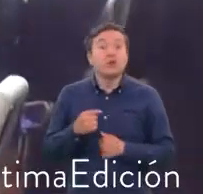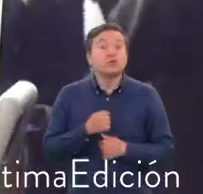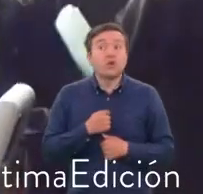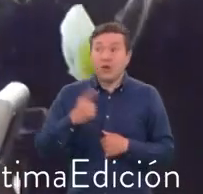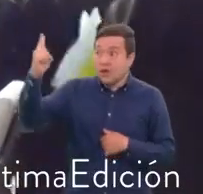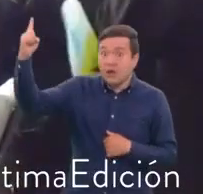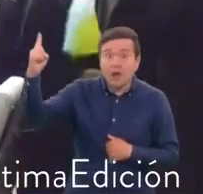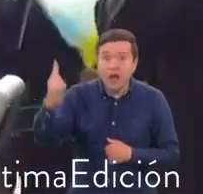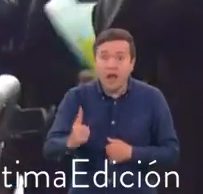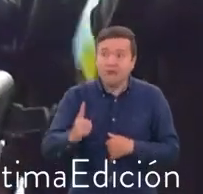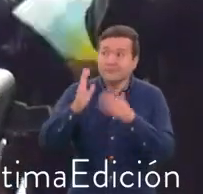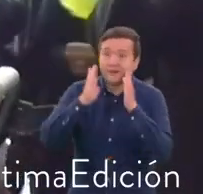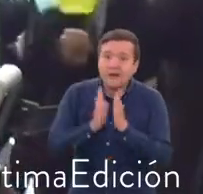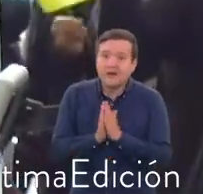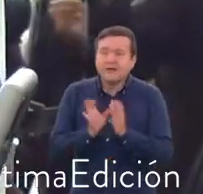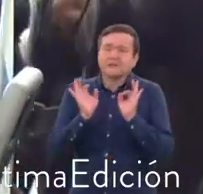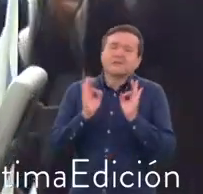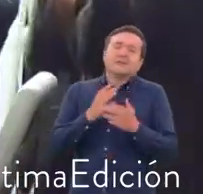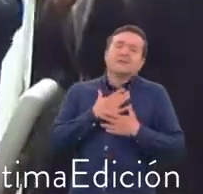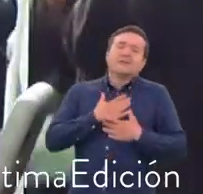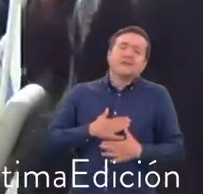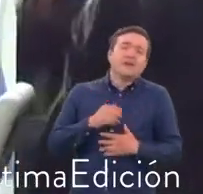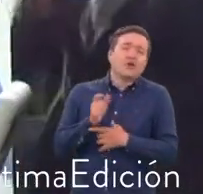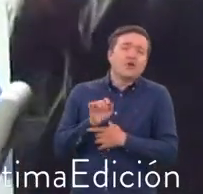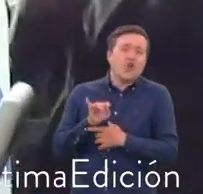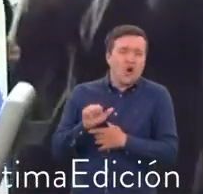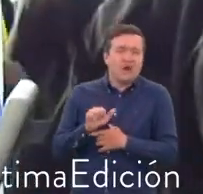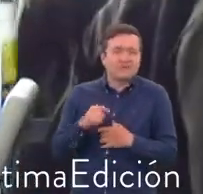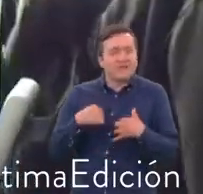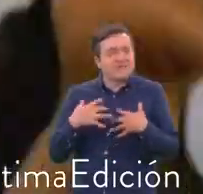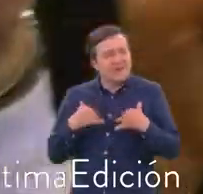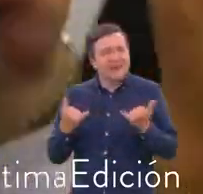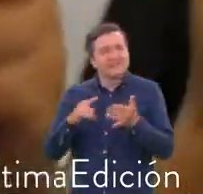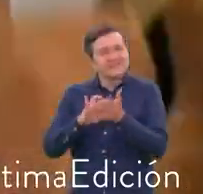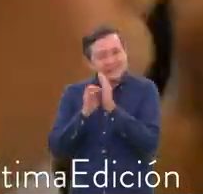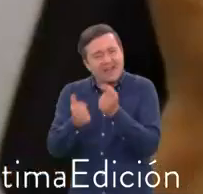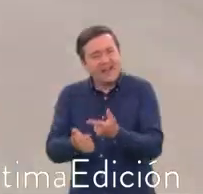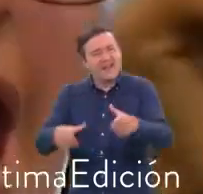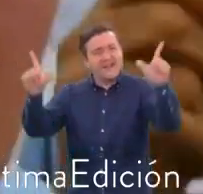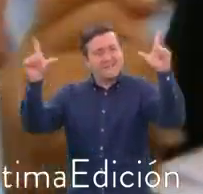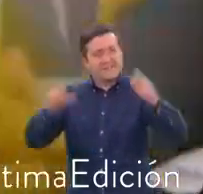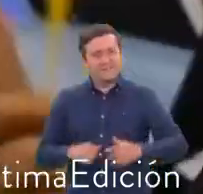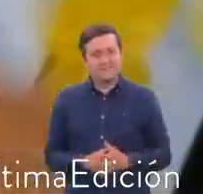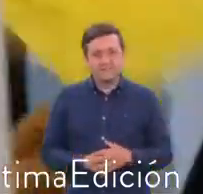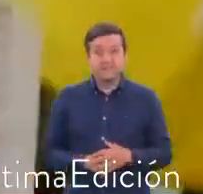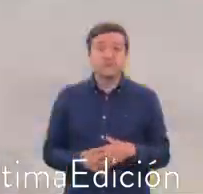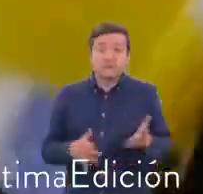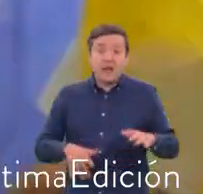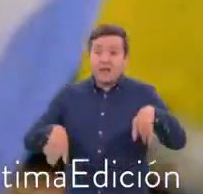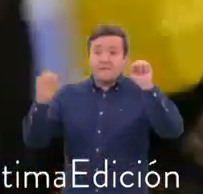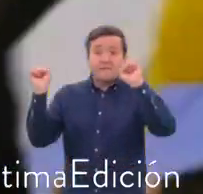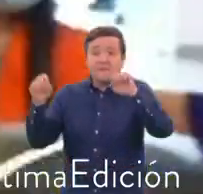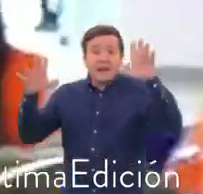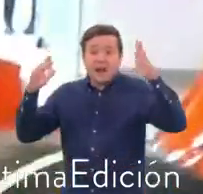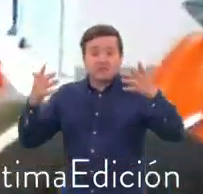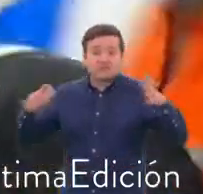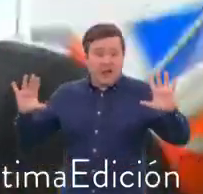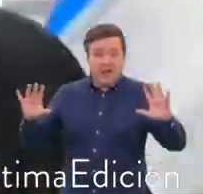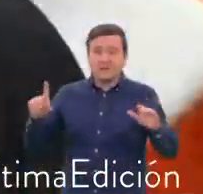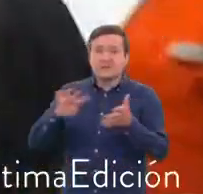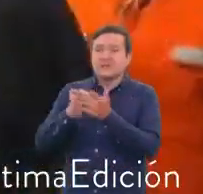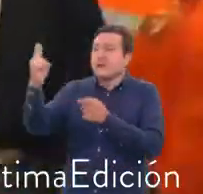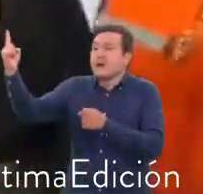llegada de nuestra hermana Gloria Cecilia al don de la libertad. El milagro ya está porque ella llega con